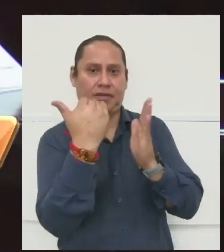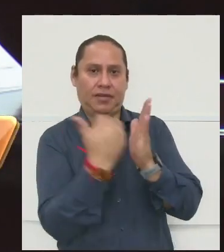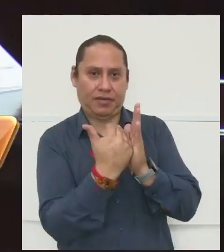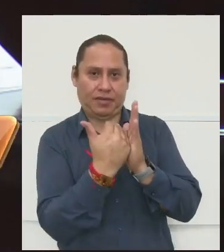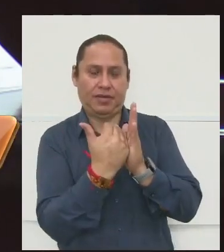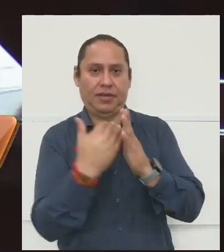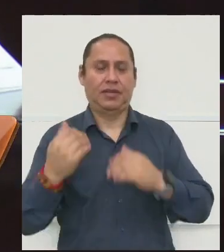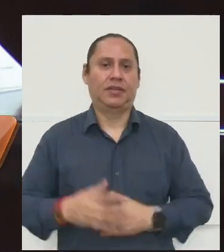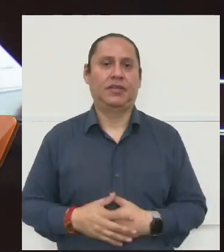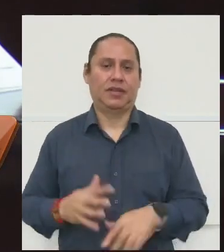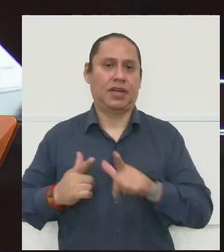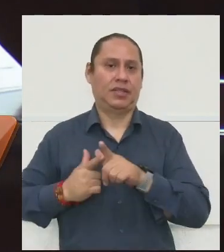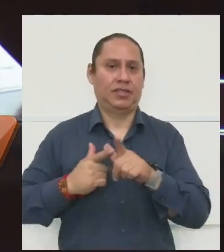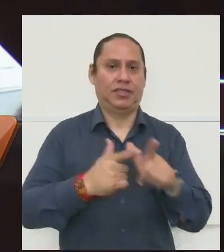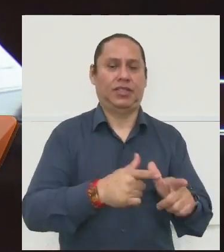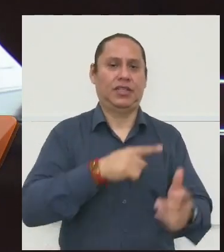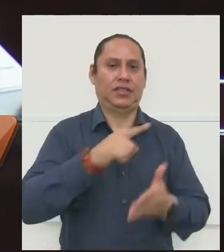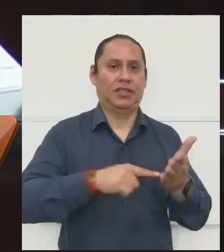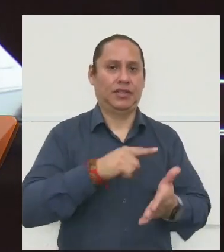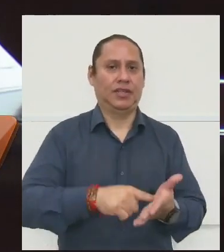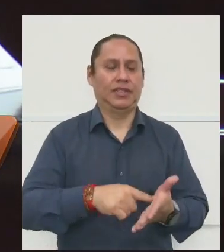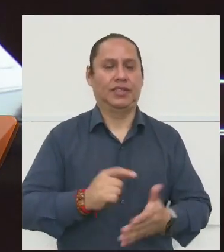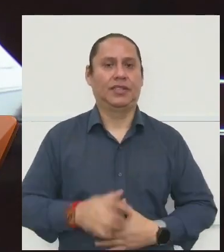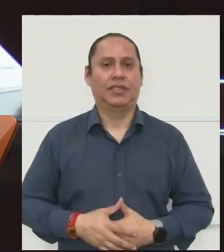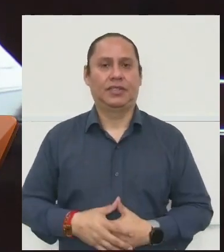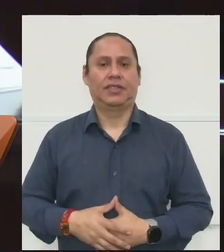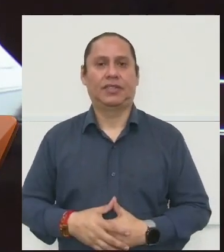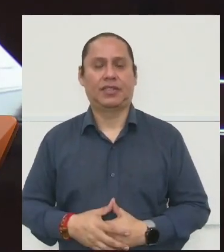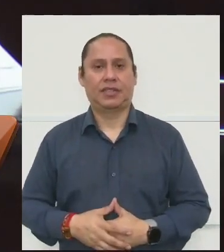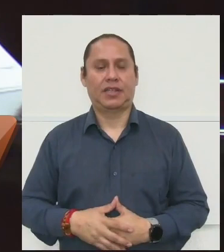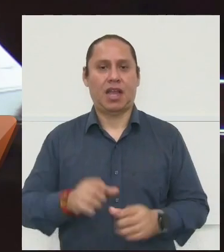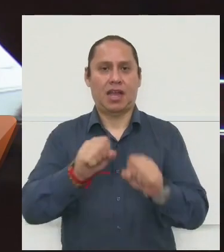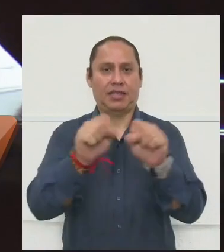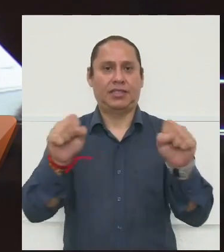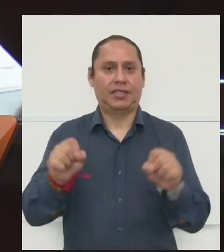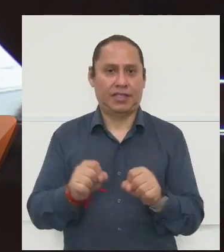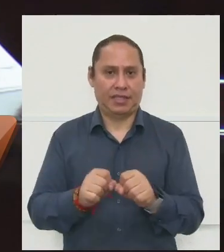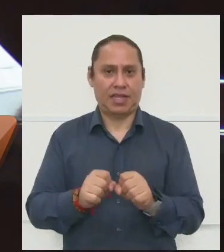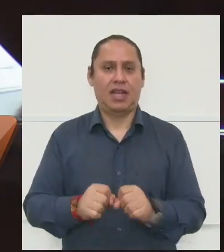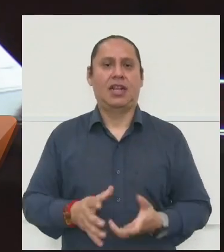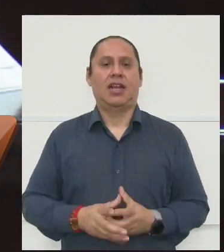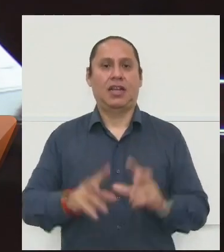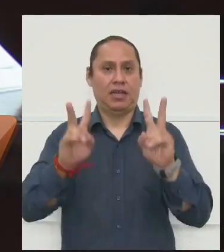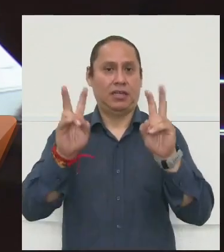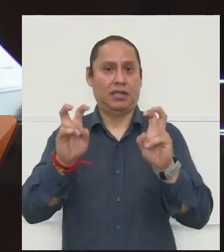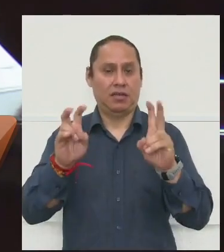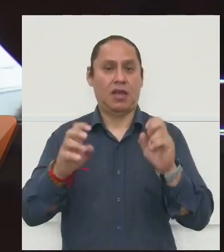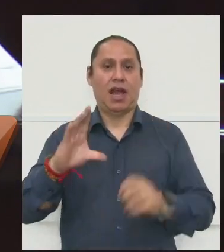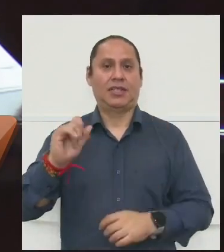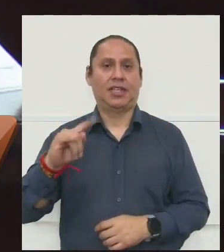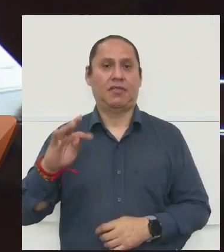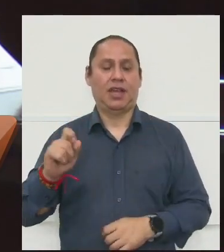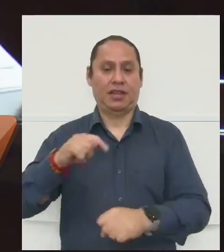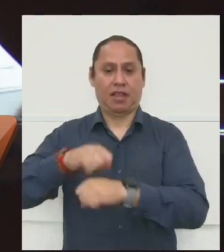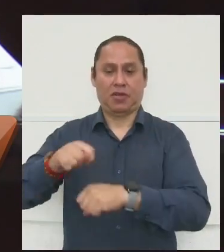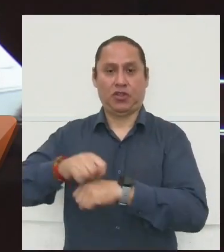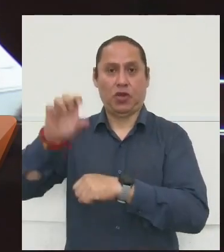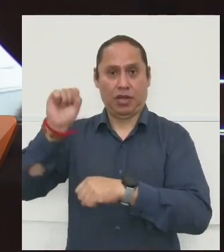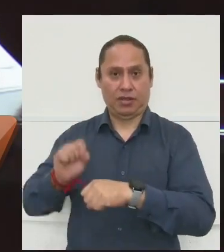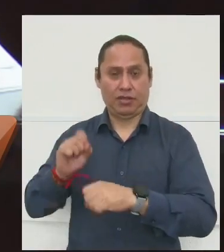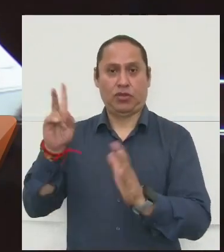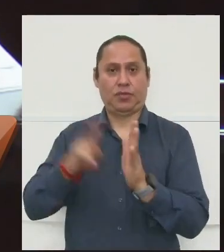adscrito en los siguientes tribunales sala regional en materia civil zona Sur Tapachula